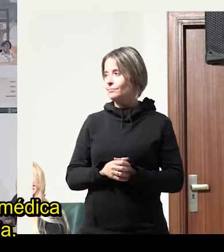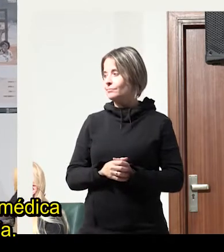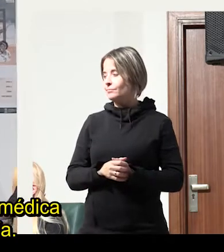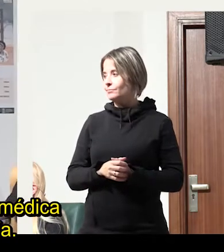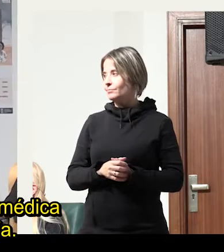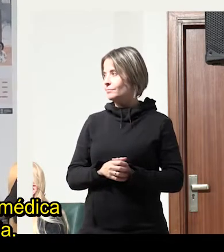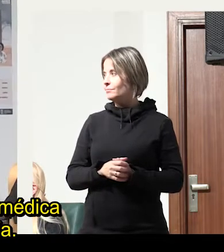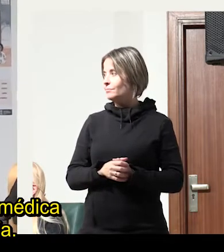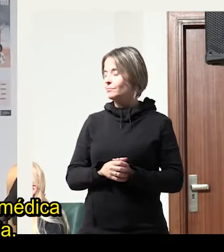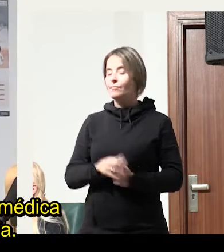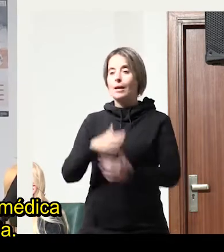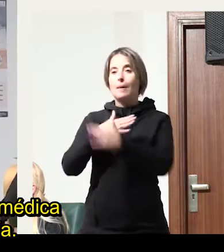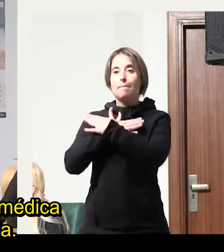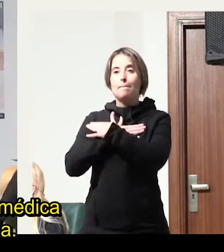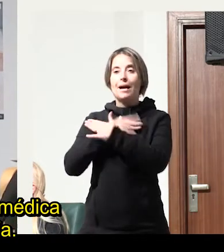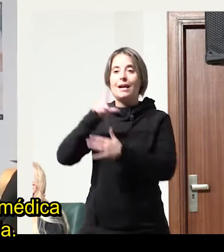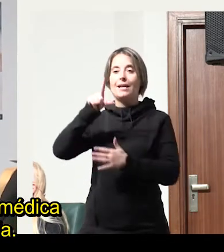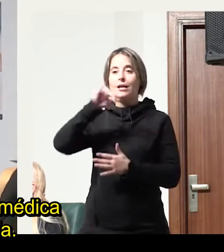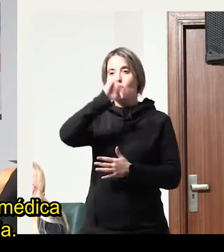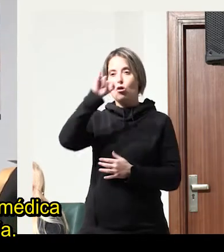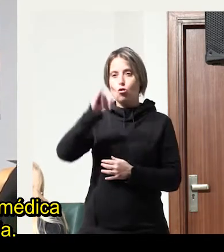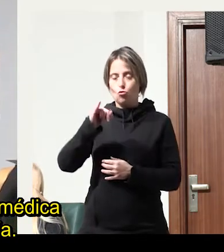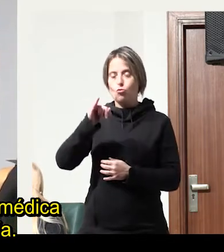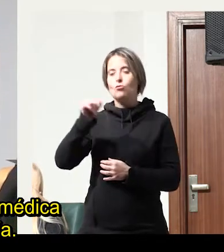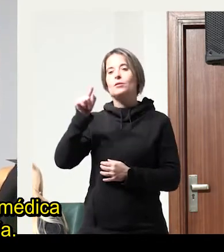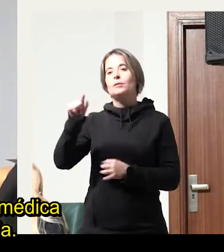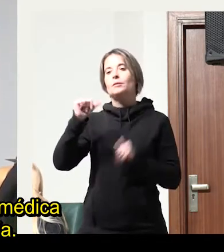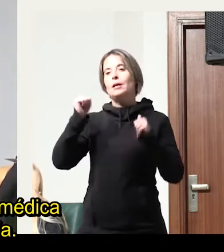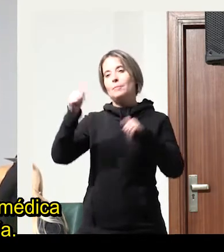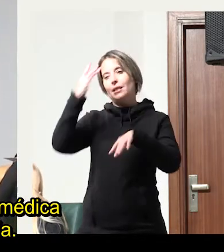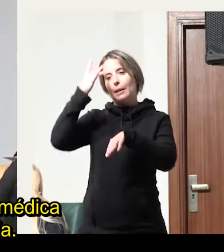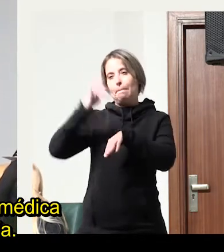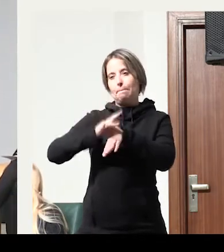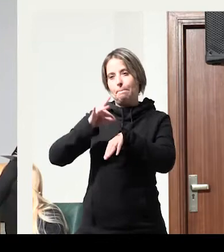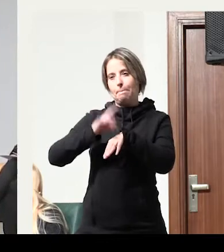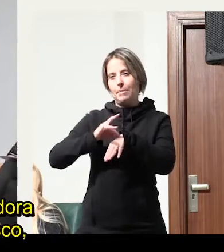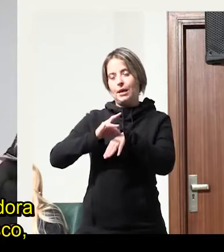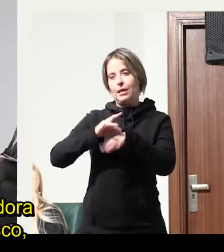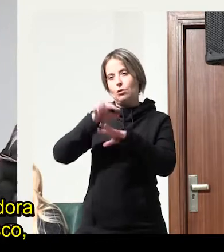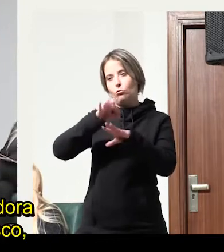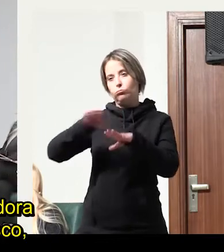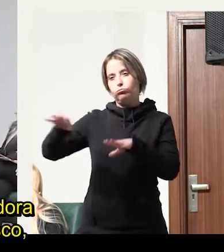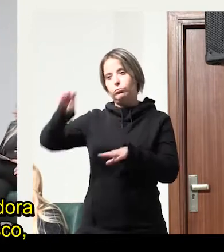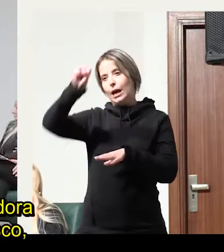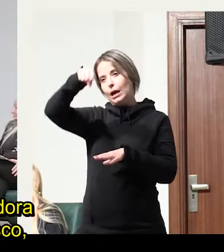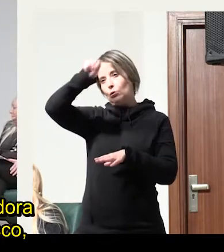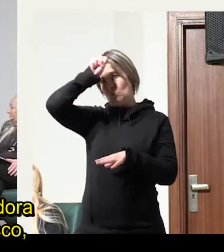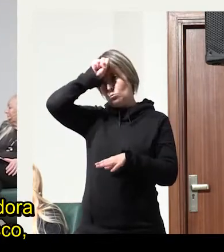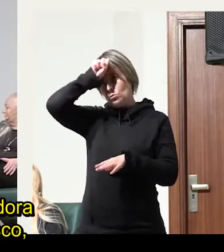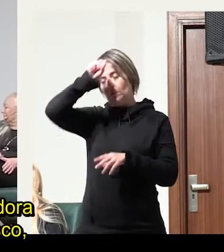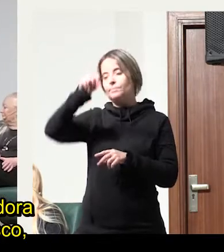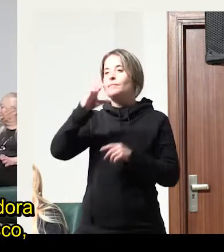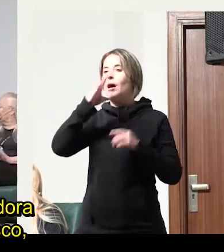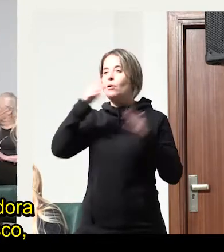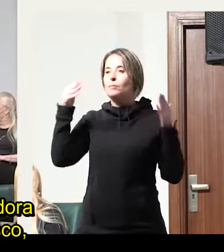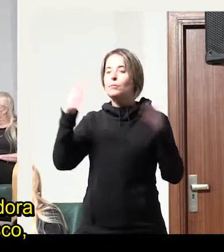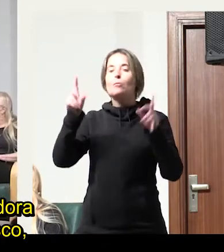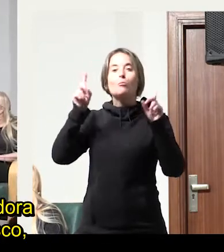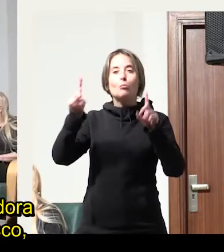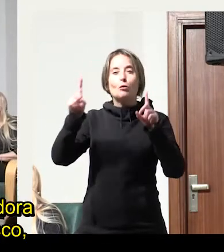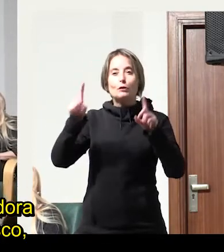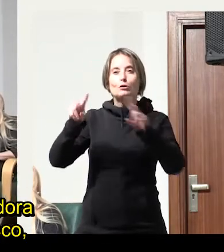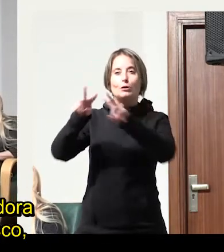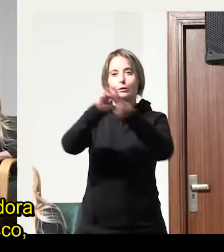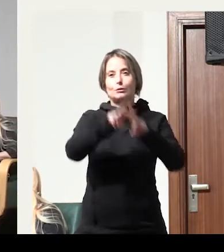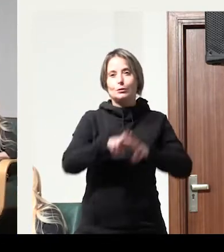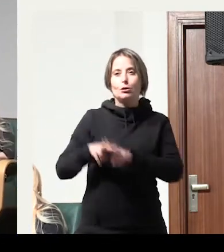Mariluz Esteban comenzó como médica y transitó hacia la antropología. Ahora es profesora e investigadora en la Universidad del